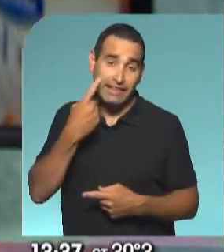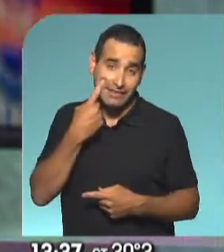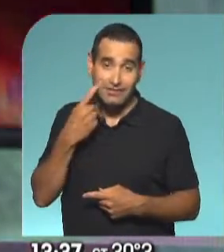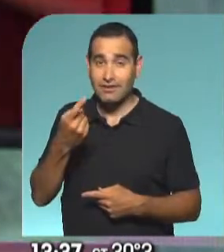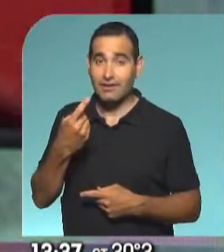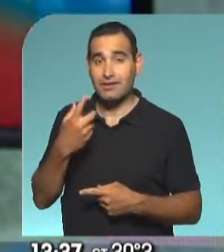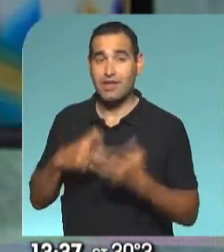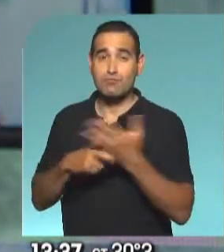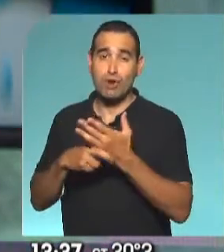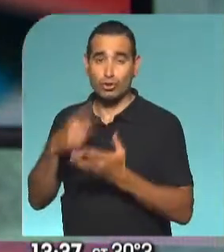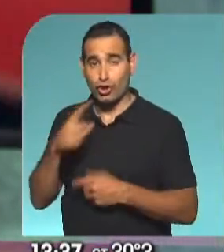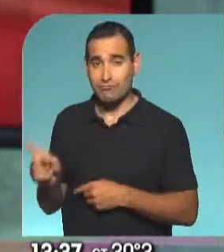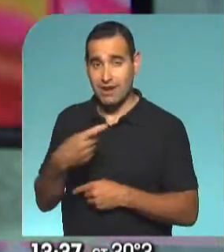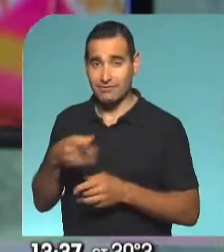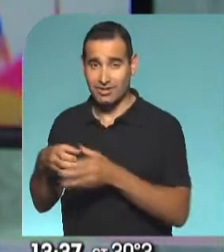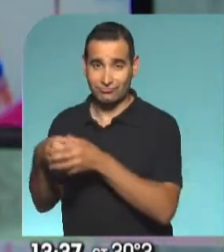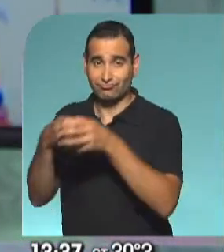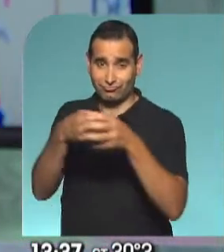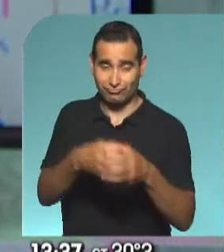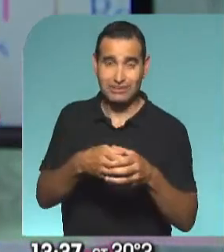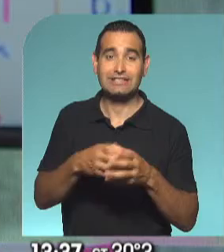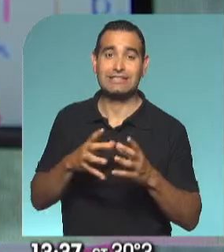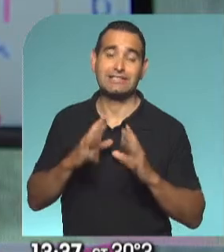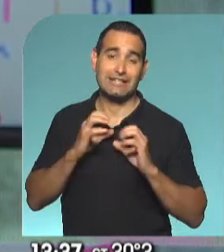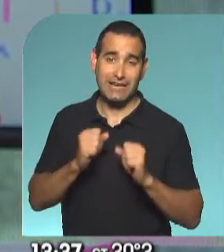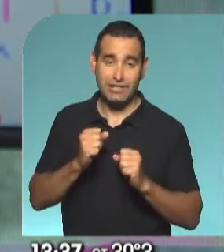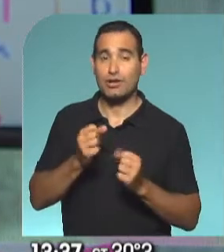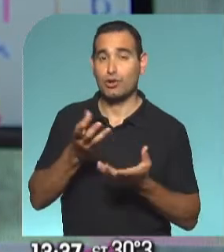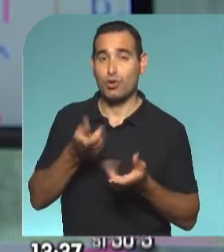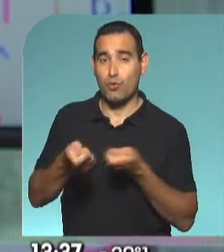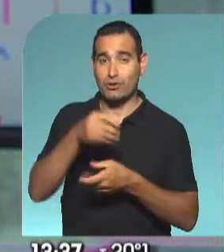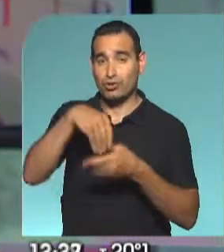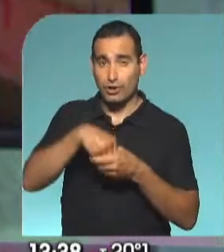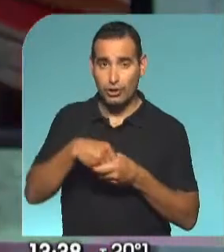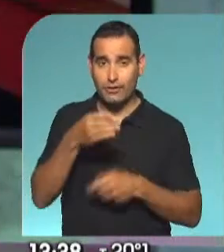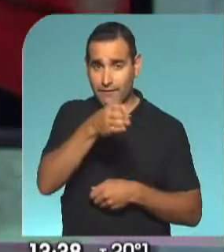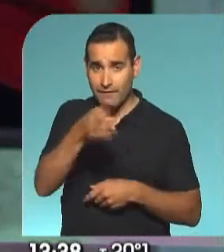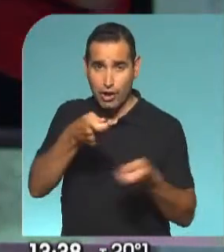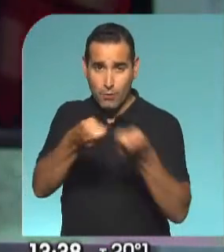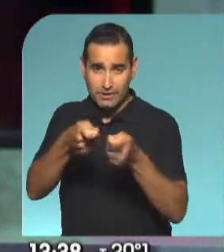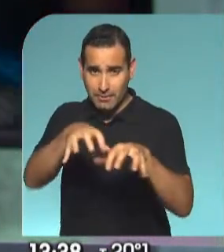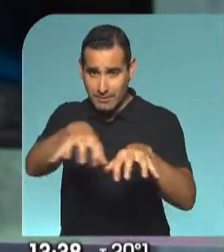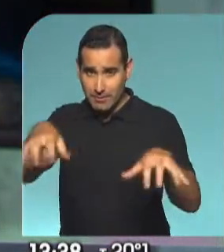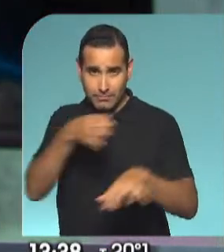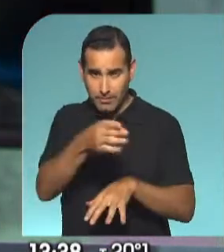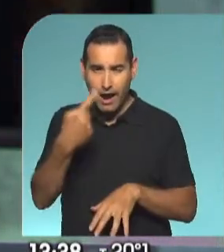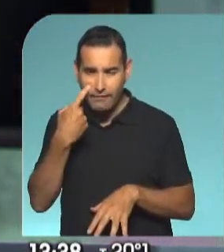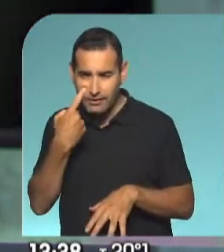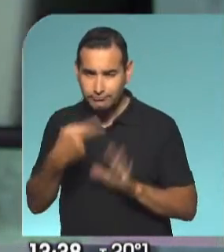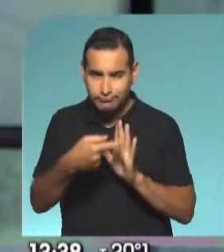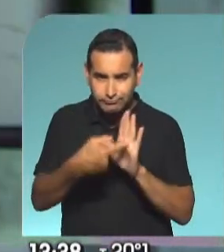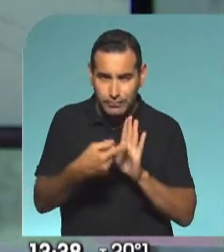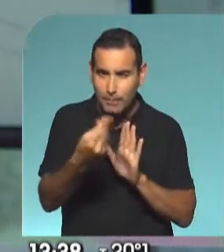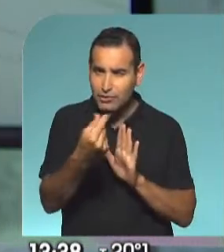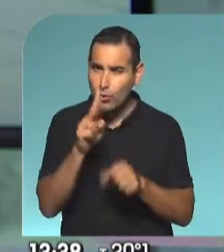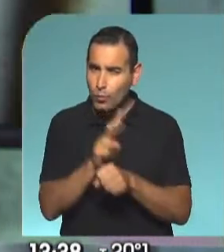inspectores a que com para acompañar a los de la secretaría de comercio interior a recorrerlo marchesi que es que se respeten fundamentalmente precio cuidado que tiene que ver precios con